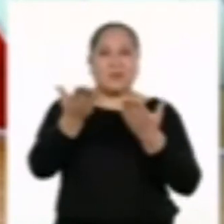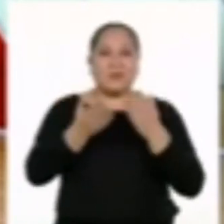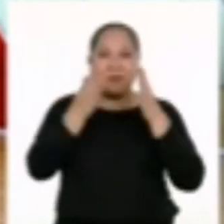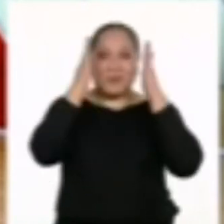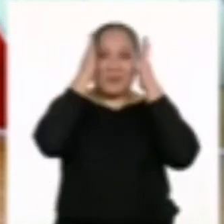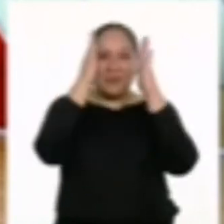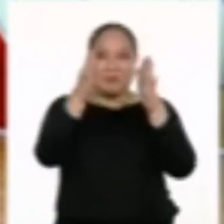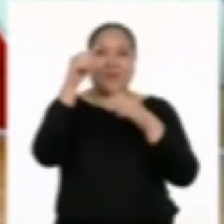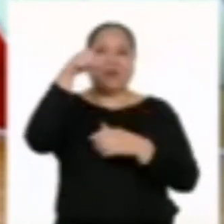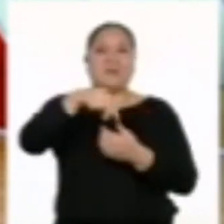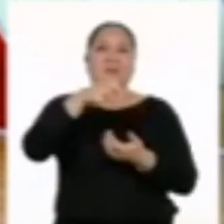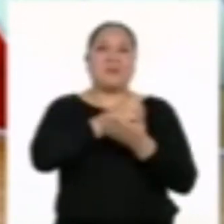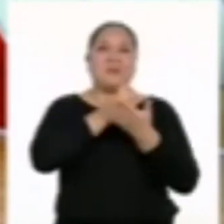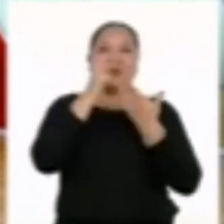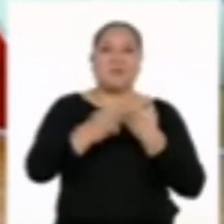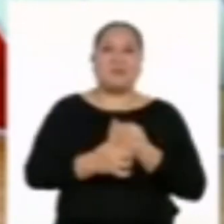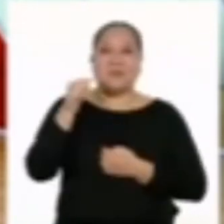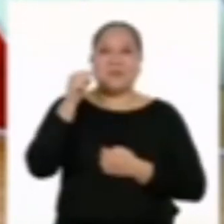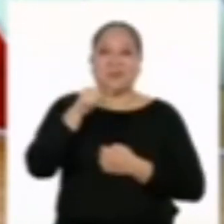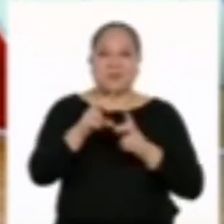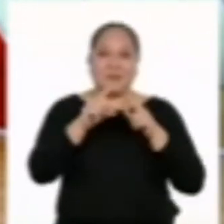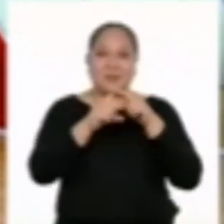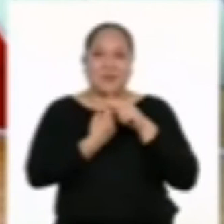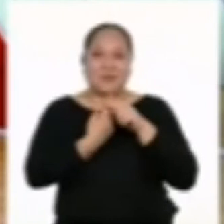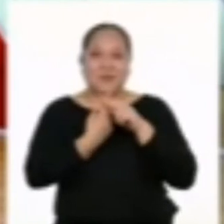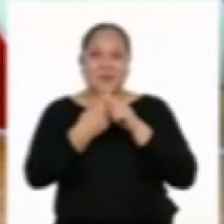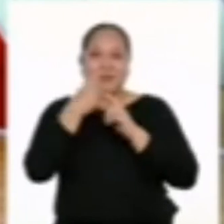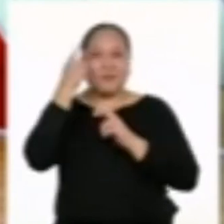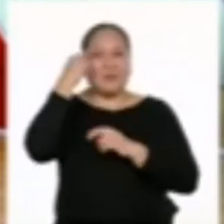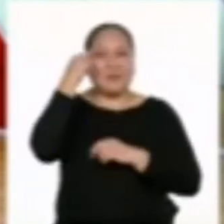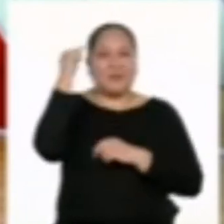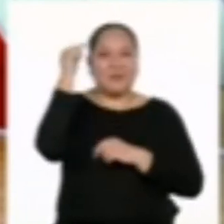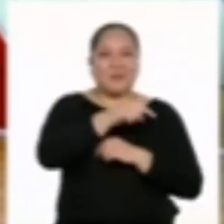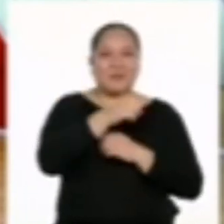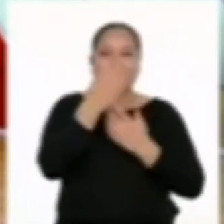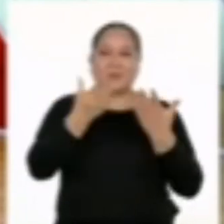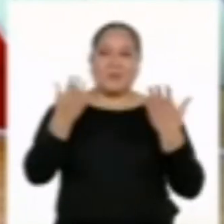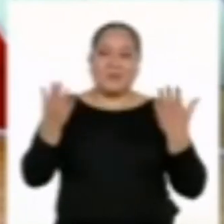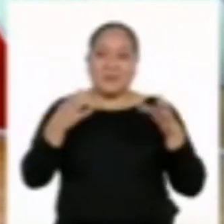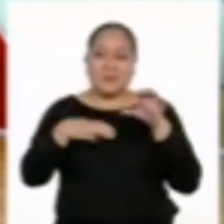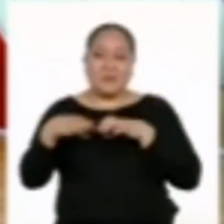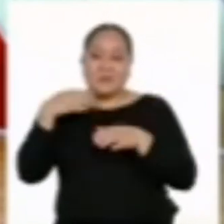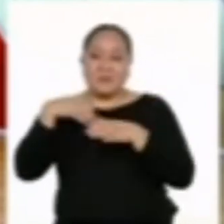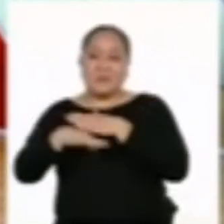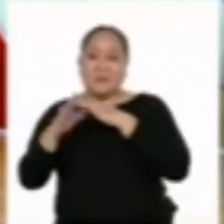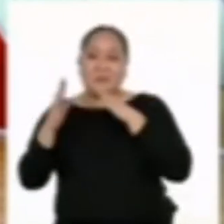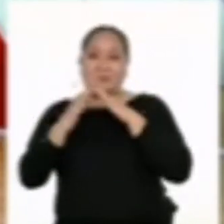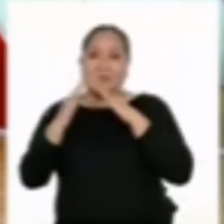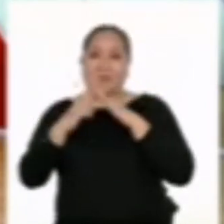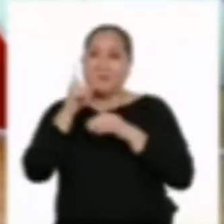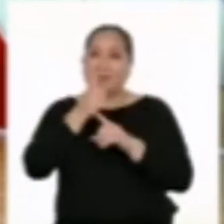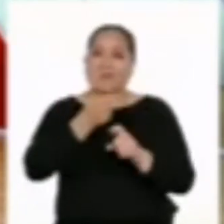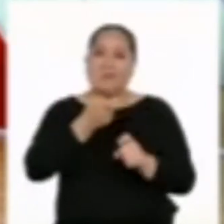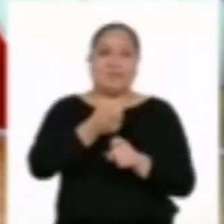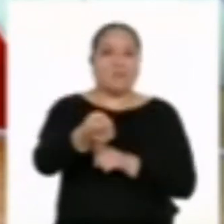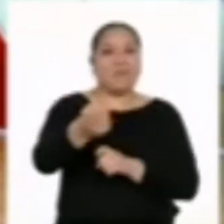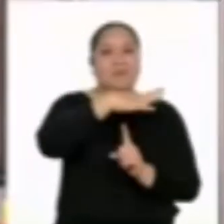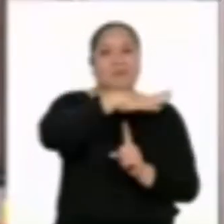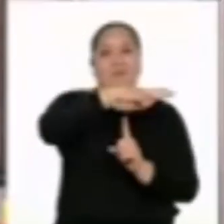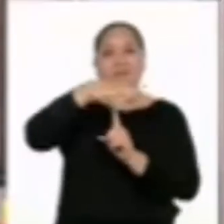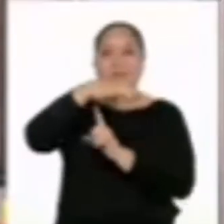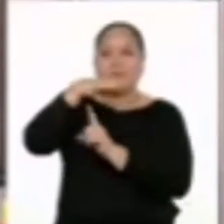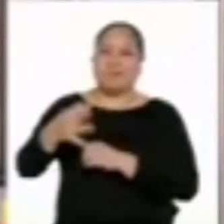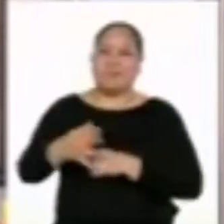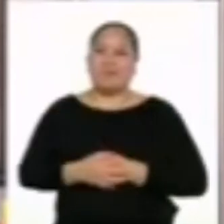a prestar atención al programa de hoy, en el que vamos a empezar a pensar en esas acciones que realizamos en casa que impactan negativamente en el